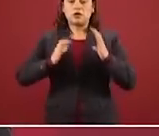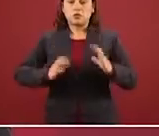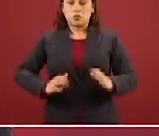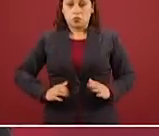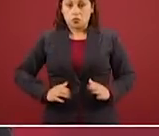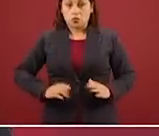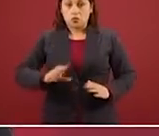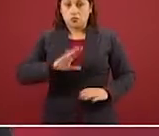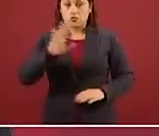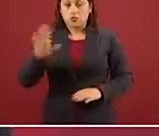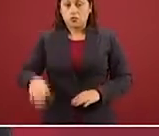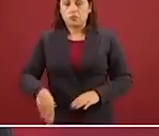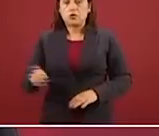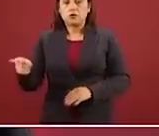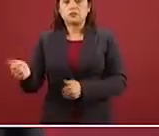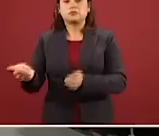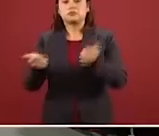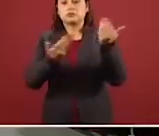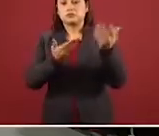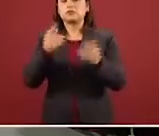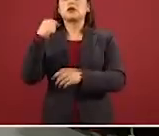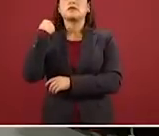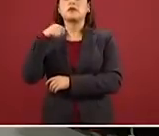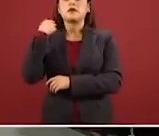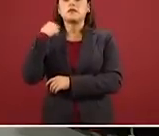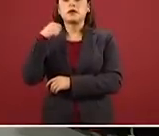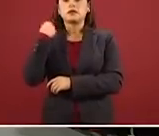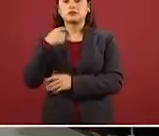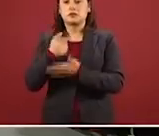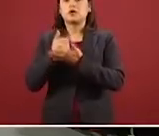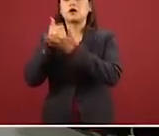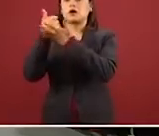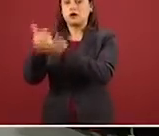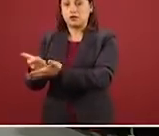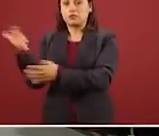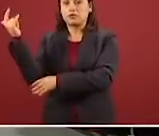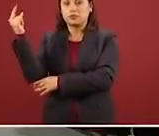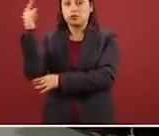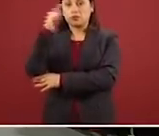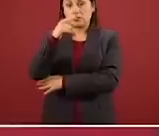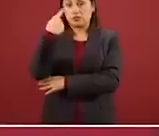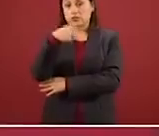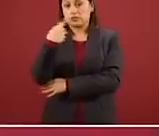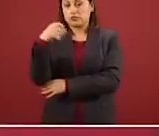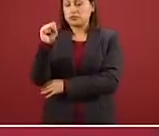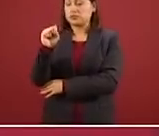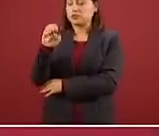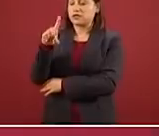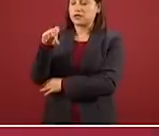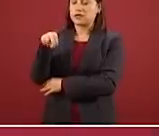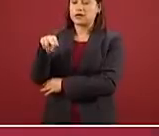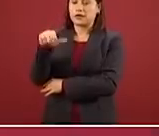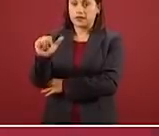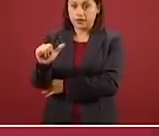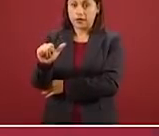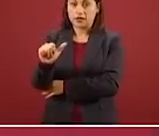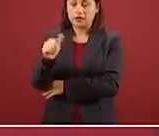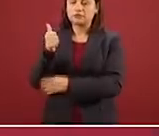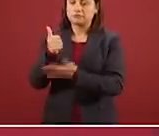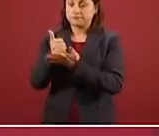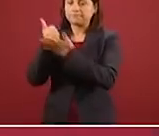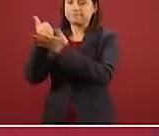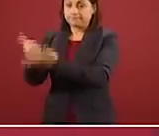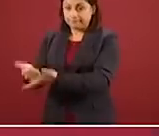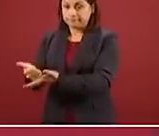Tabasco en un avión de la Secretaría de la Defensa y se les